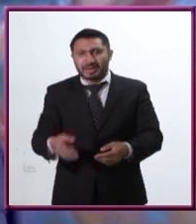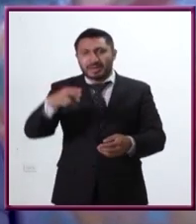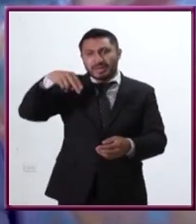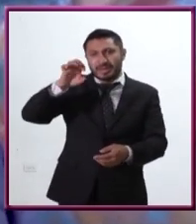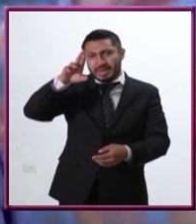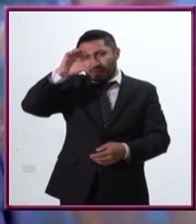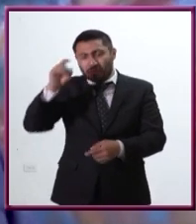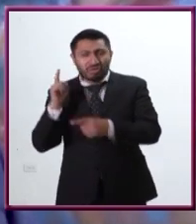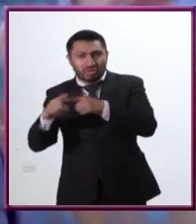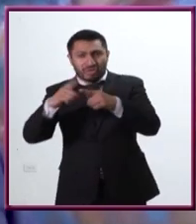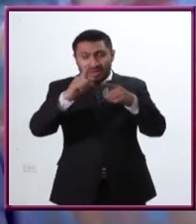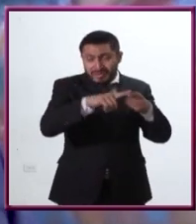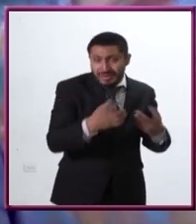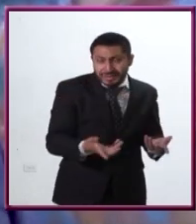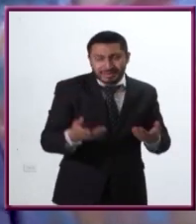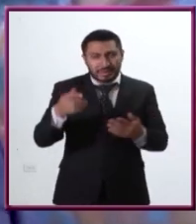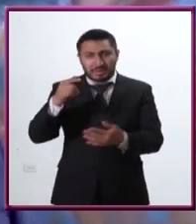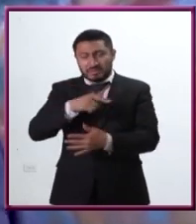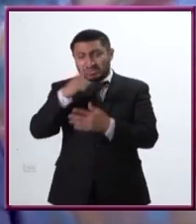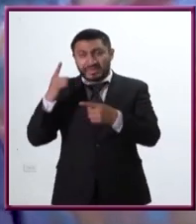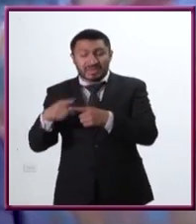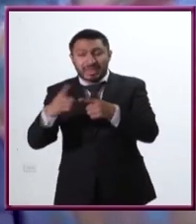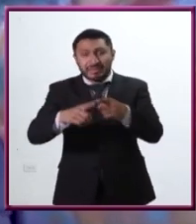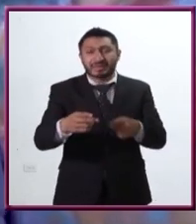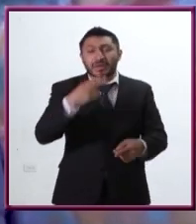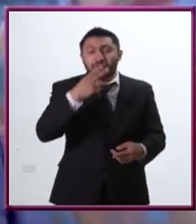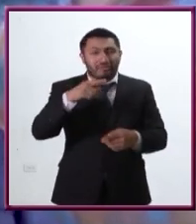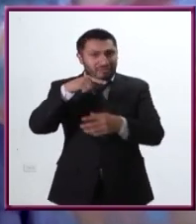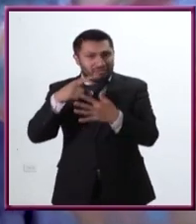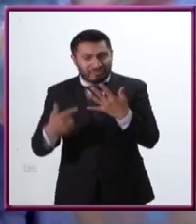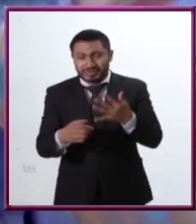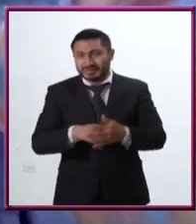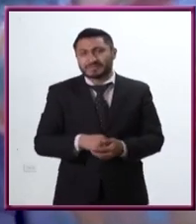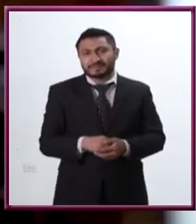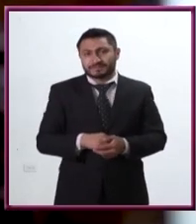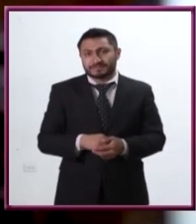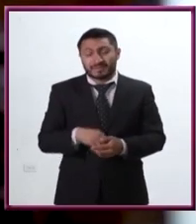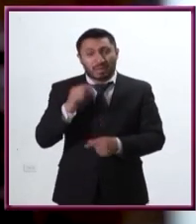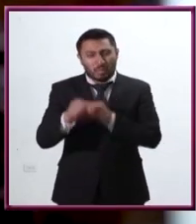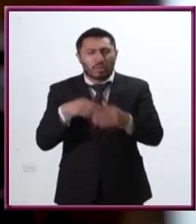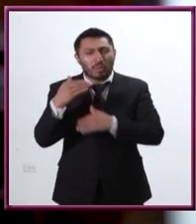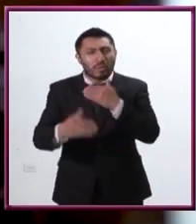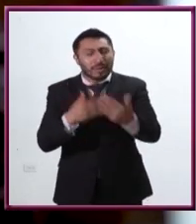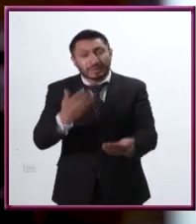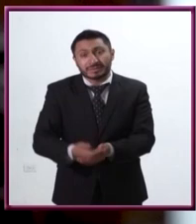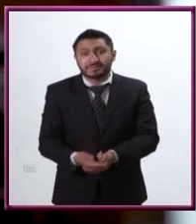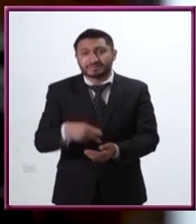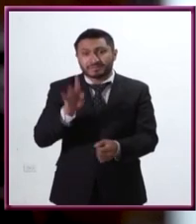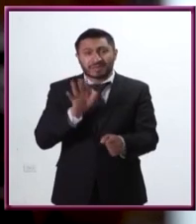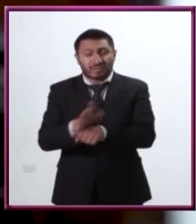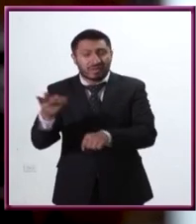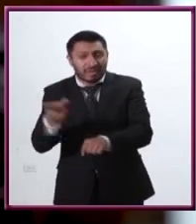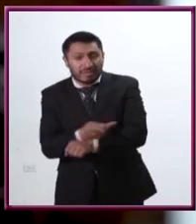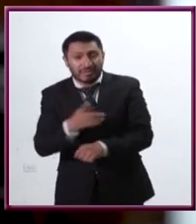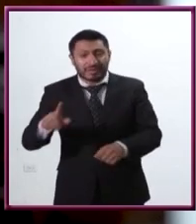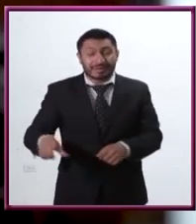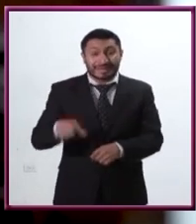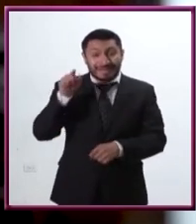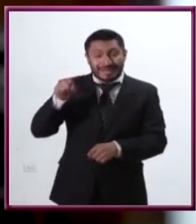funcional, de neurodiversidad, etcétera, y estamos avanzando hacia un modelo social afortunadamente. ¿Y qué consecuencias ha